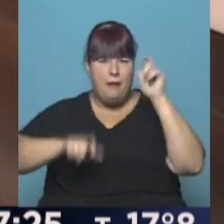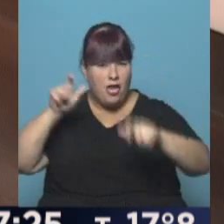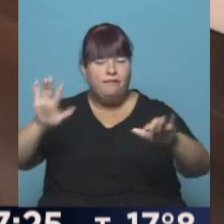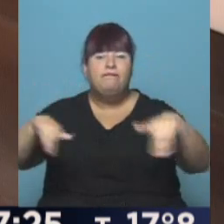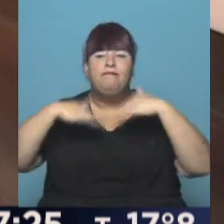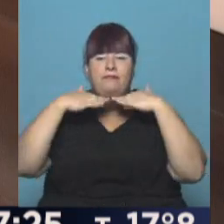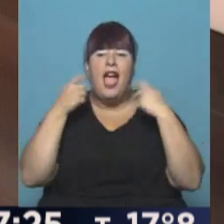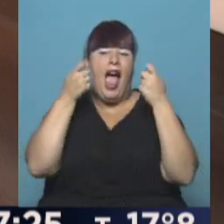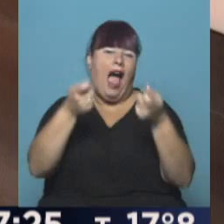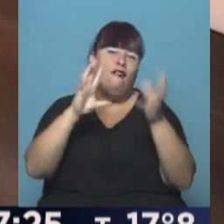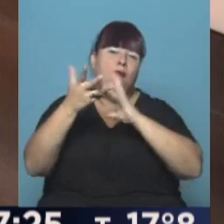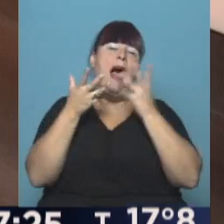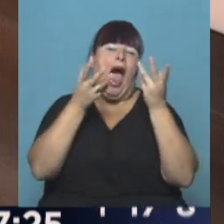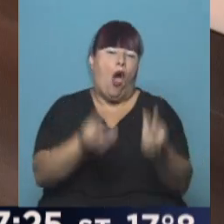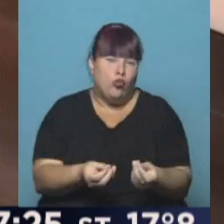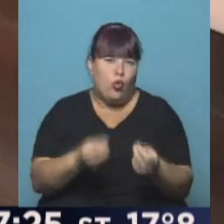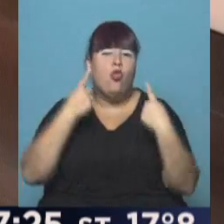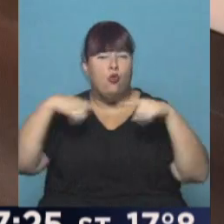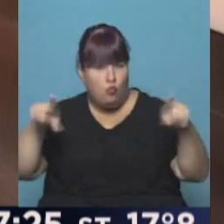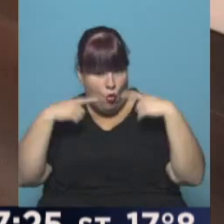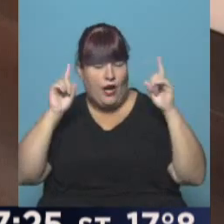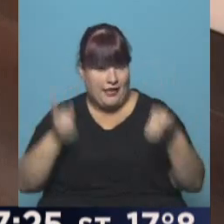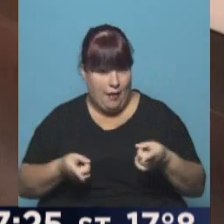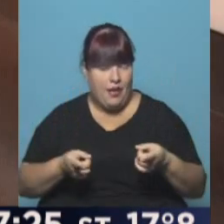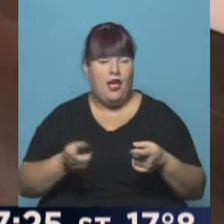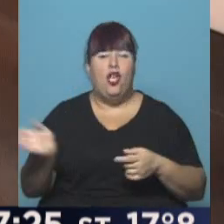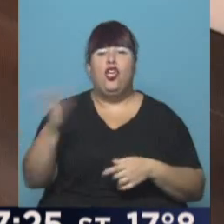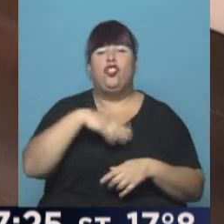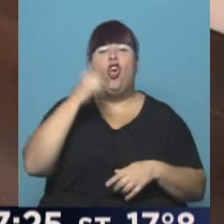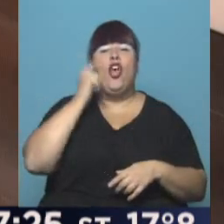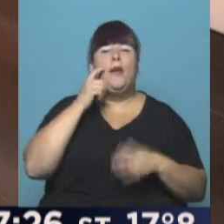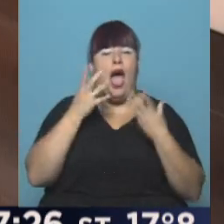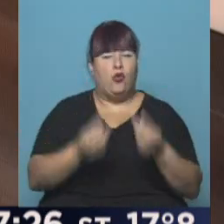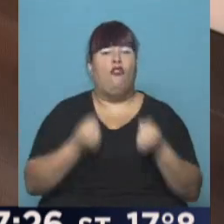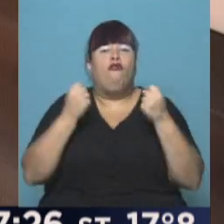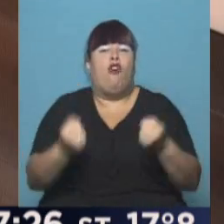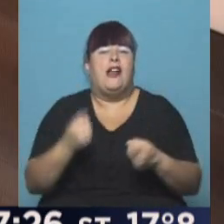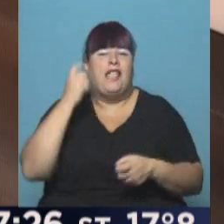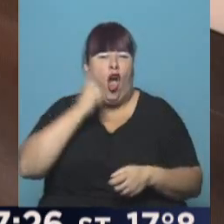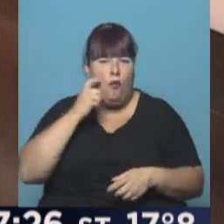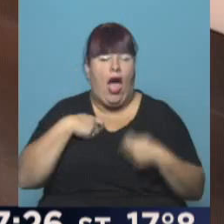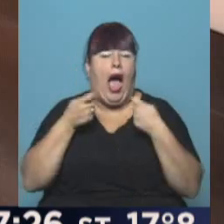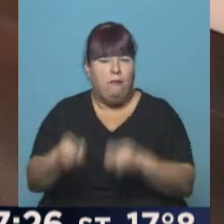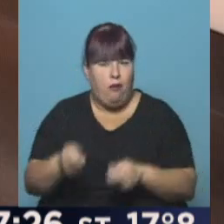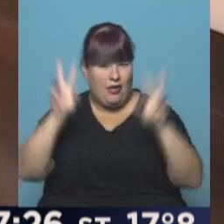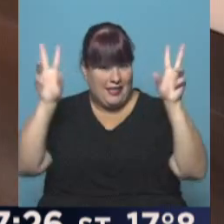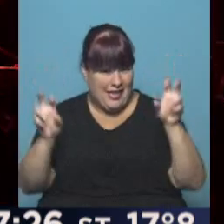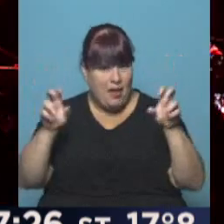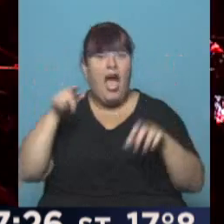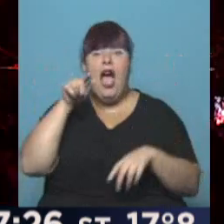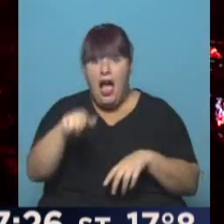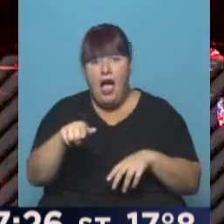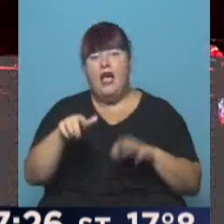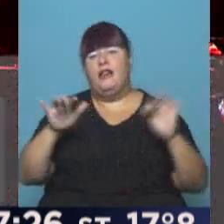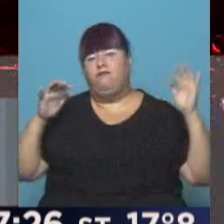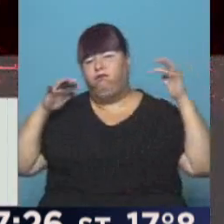a acompañar de un modo solidario y con música, por supuesto, a todo Comodoro Rivadavia. Fuerza Comodoro, estamos con ustedes, era la convocatoria y allí